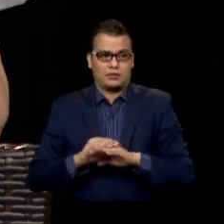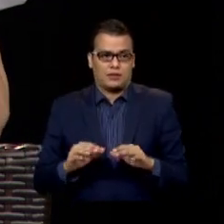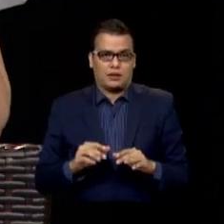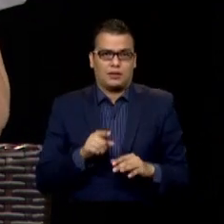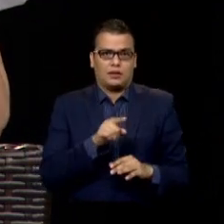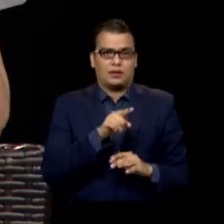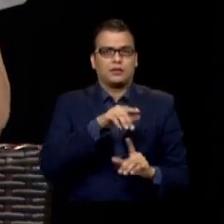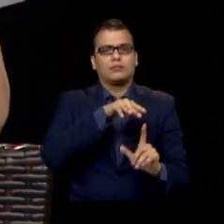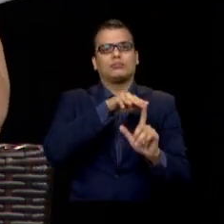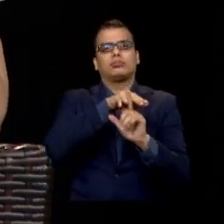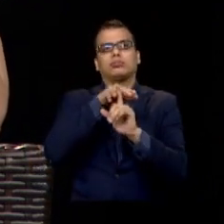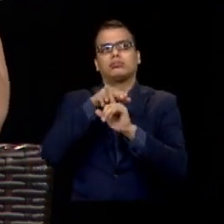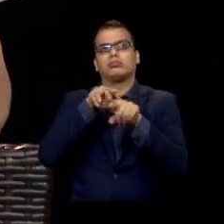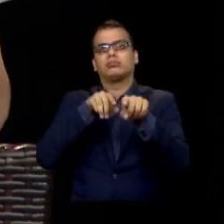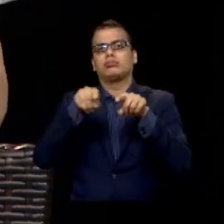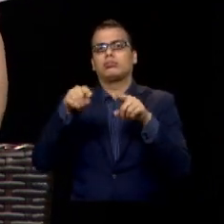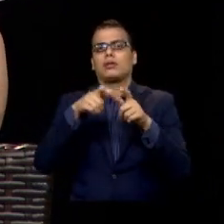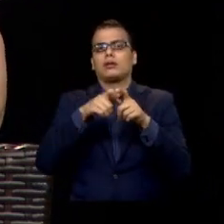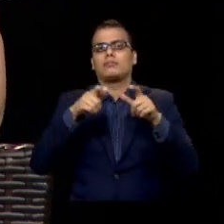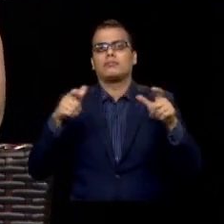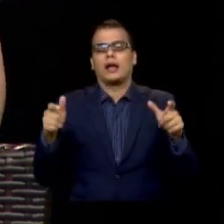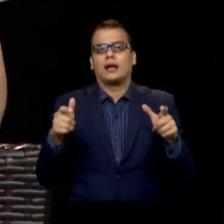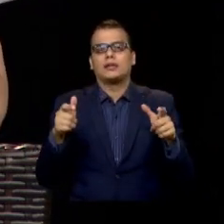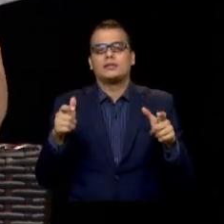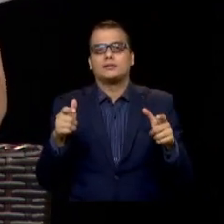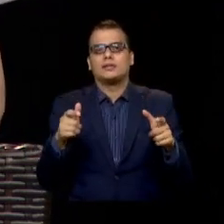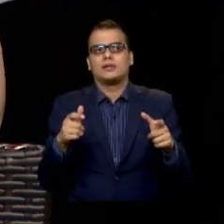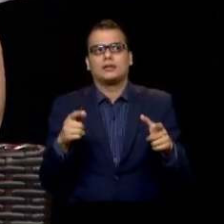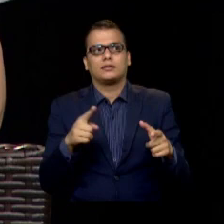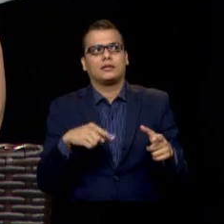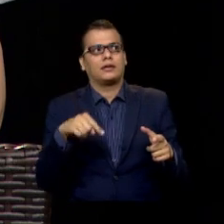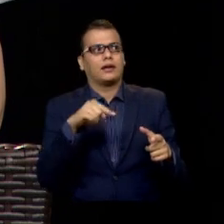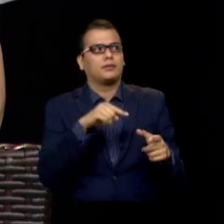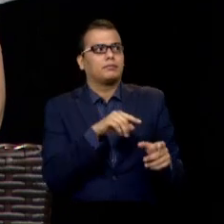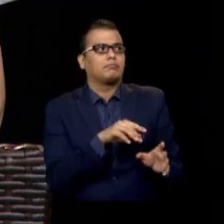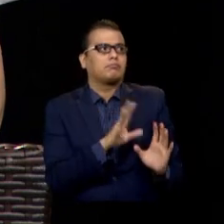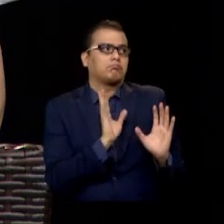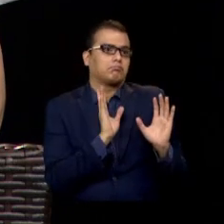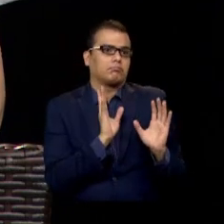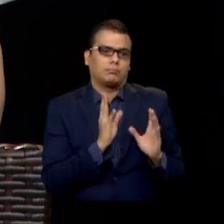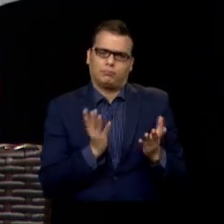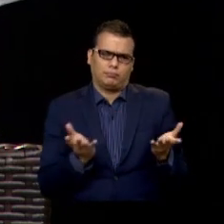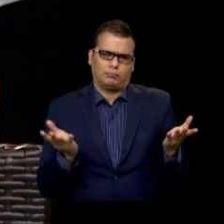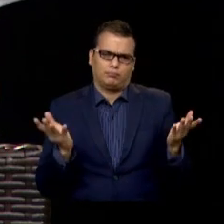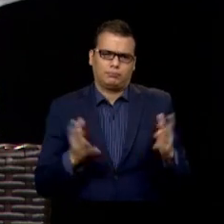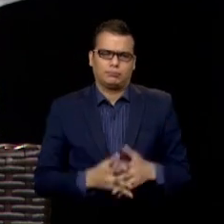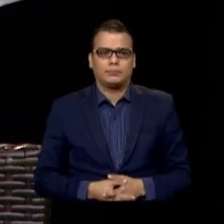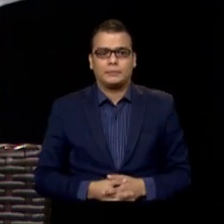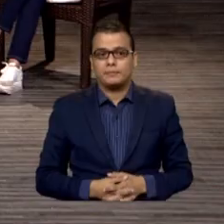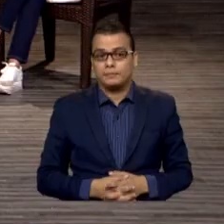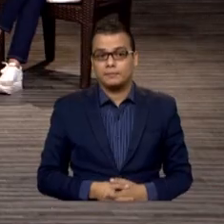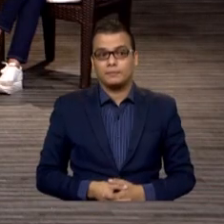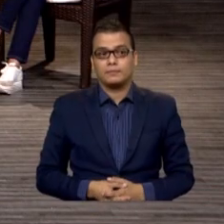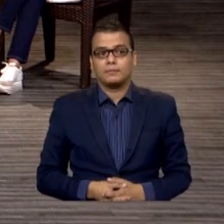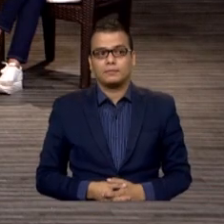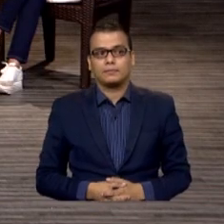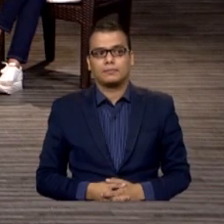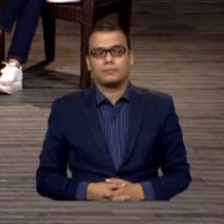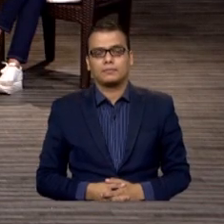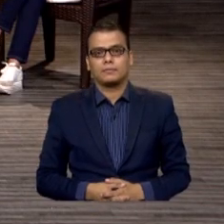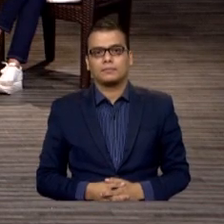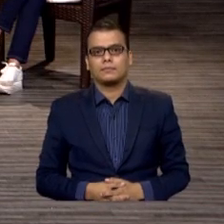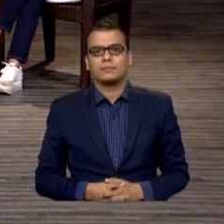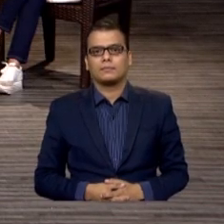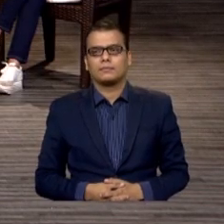tasas de transmisión en ciertos territorios y dejar pasar que sigamos en las mismas condiciones. Muy bien, vamos precisamente también